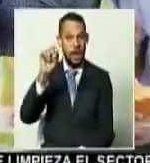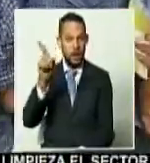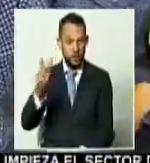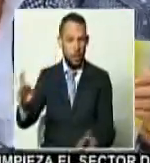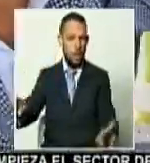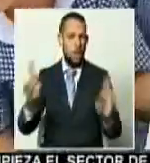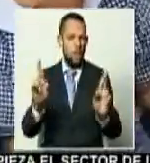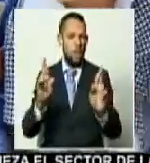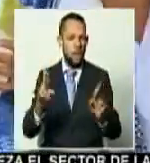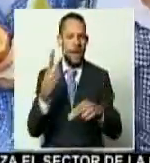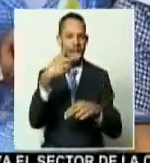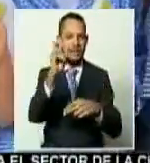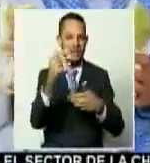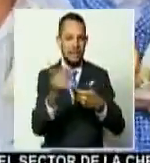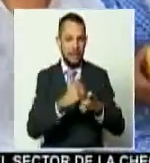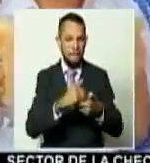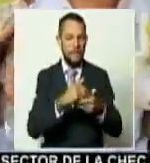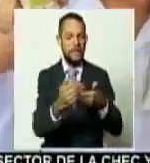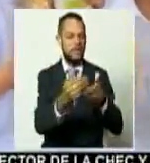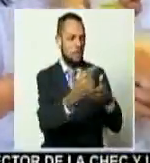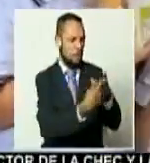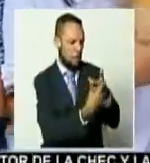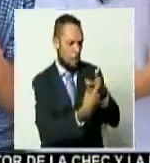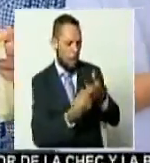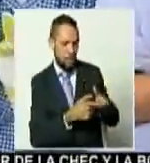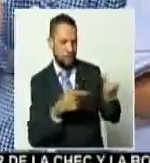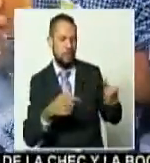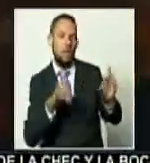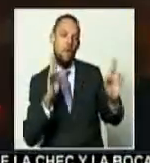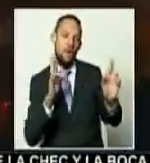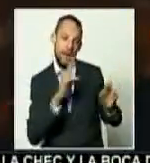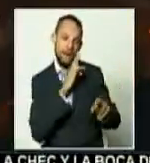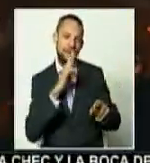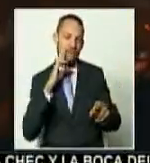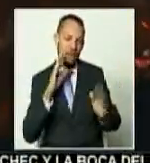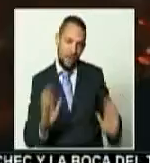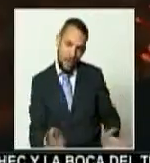de 17.000 niños se beneficien de este proyecto.